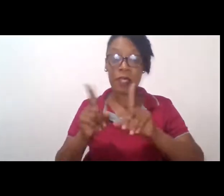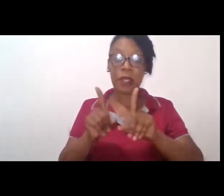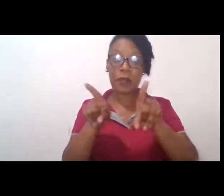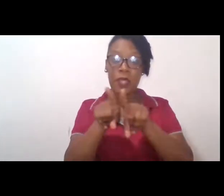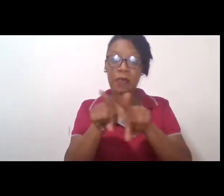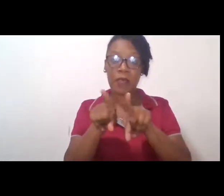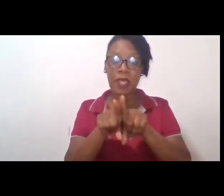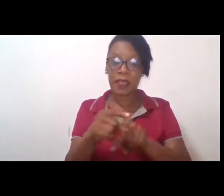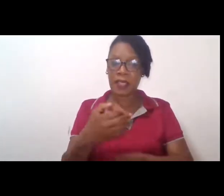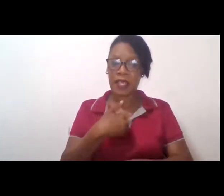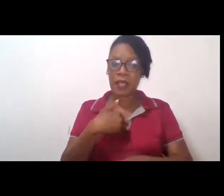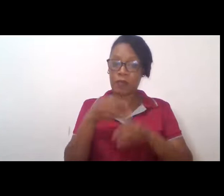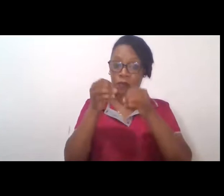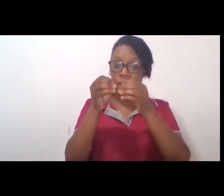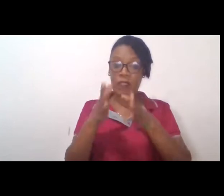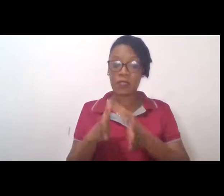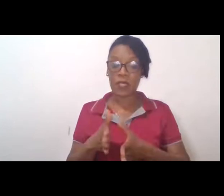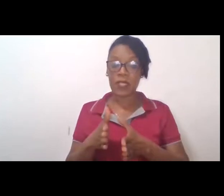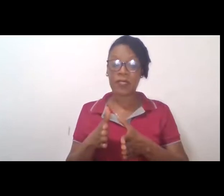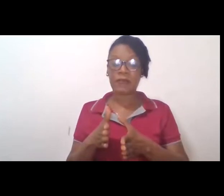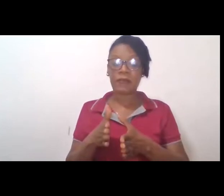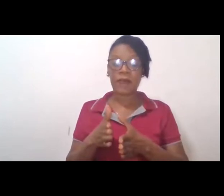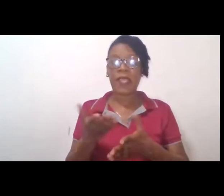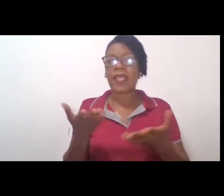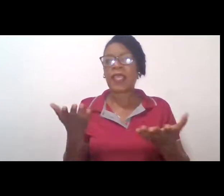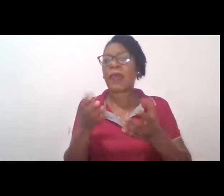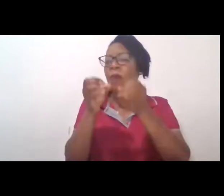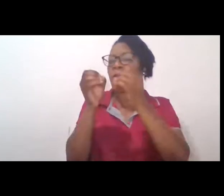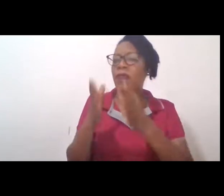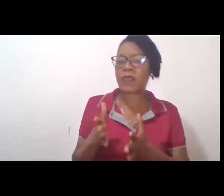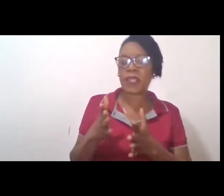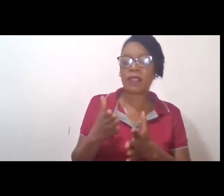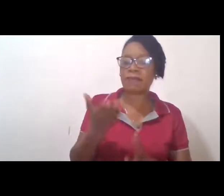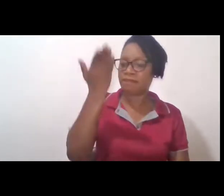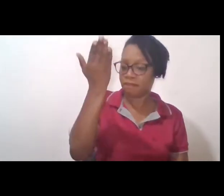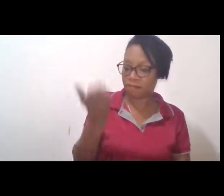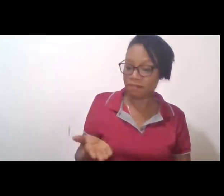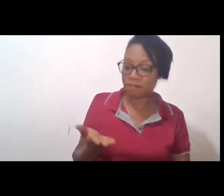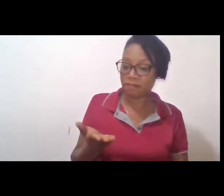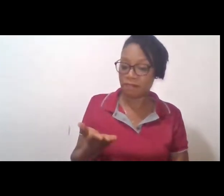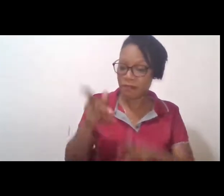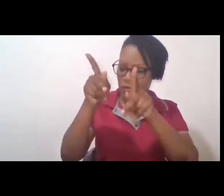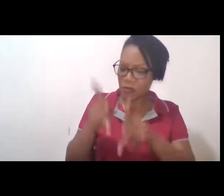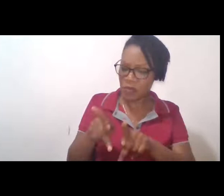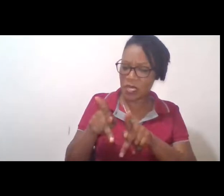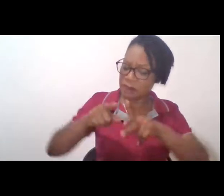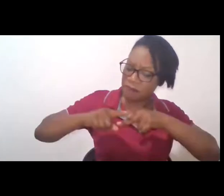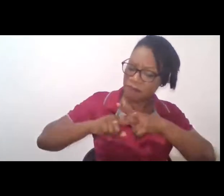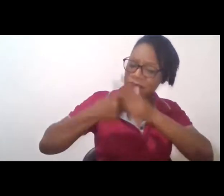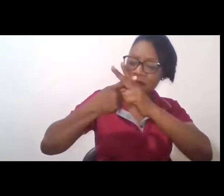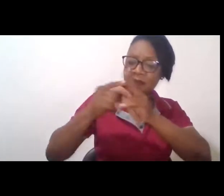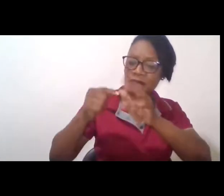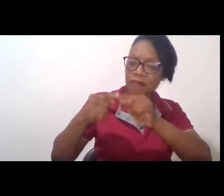tenemos docentes, ¿verdad? Que como docentes hemos logrado ser sujetos protagónicos del escenario